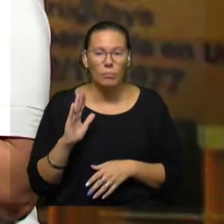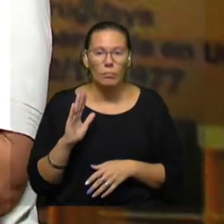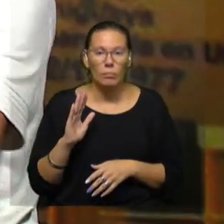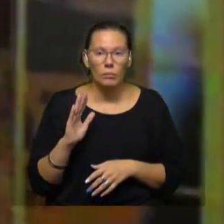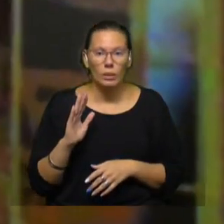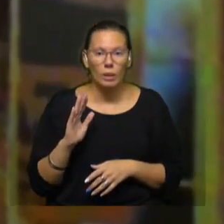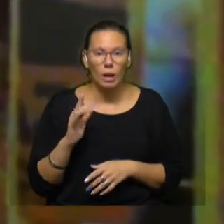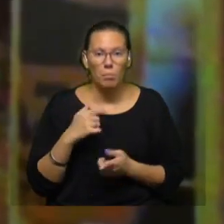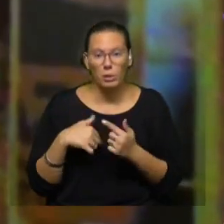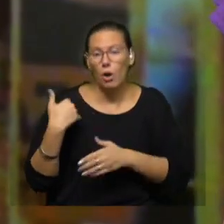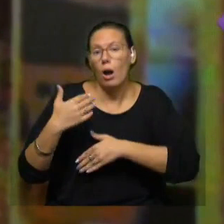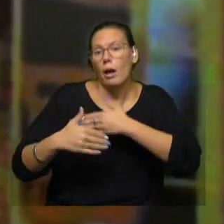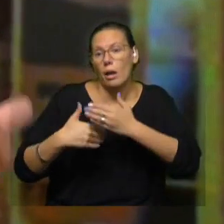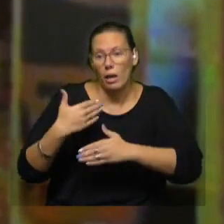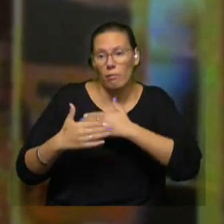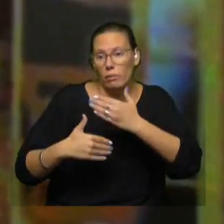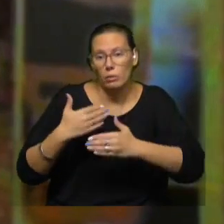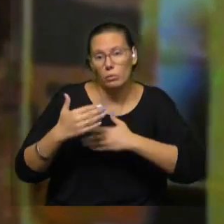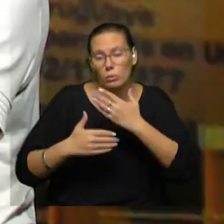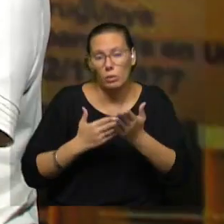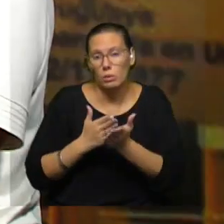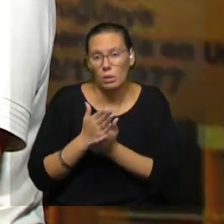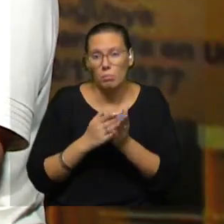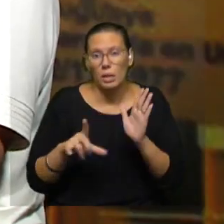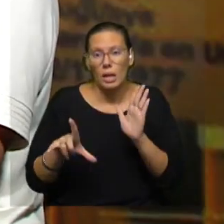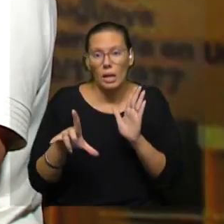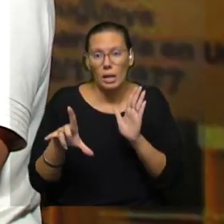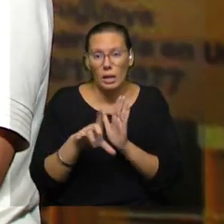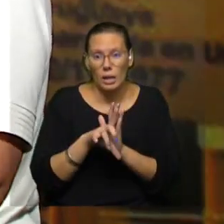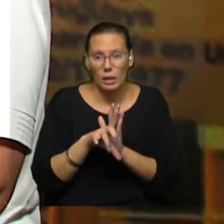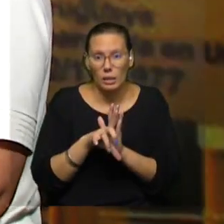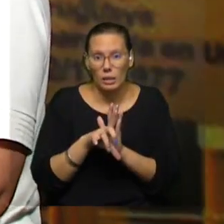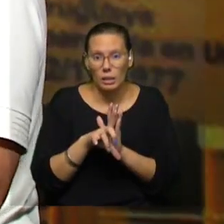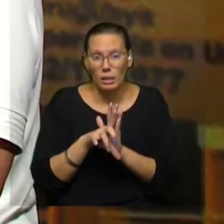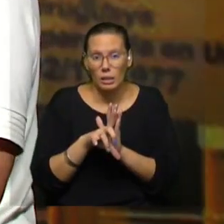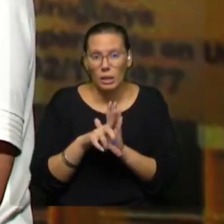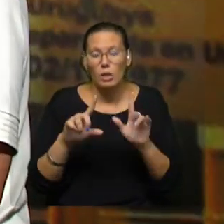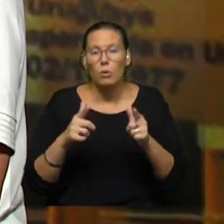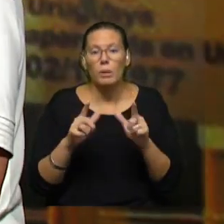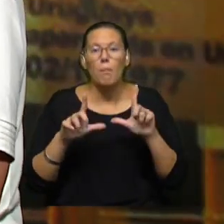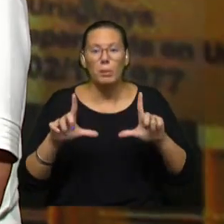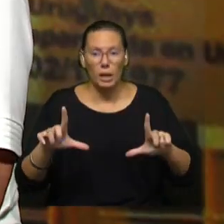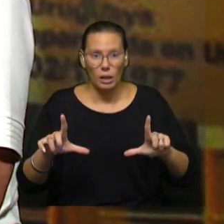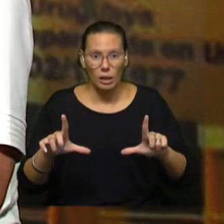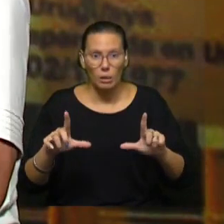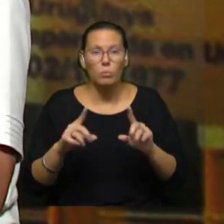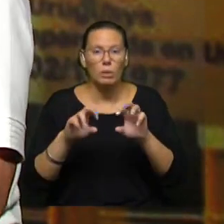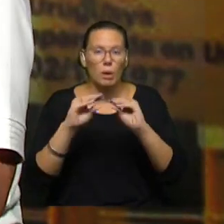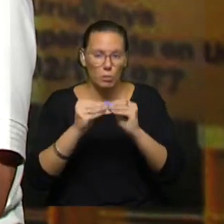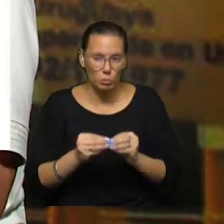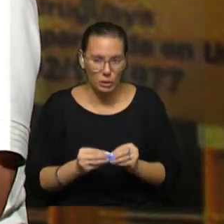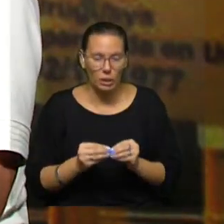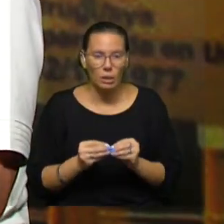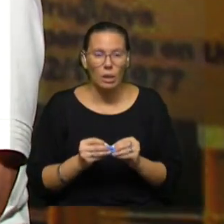bueno, está en evolución, ¿no? Está en constante... La ley salió sin plata también. Claro, también en la cuestión presupuestal ahí presente. Y después hay una cosa